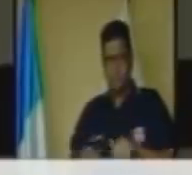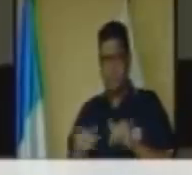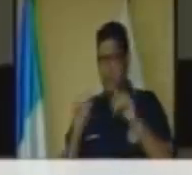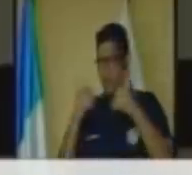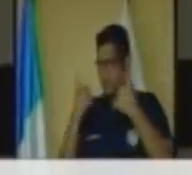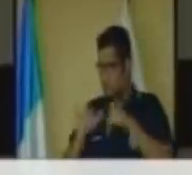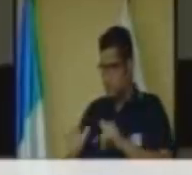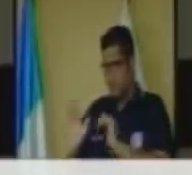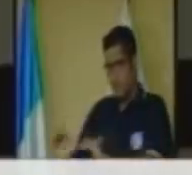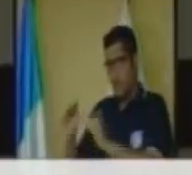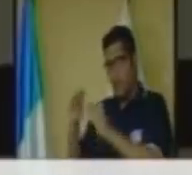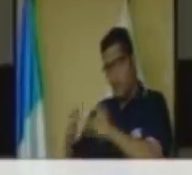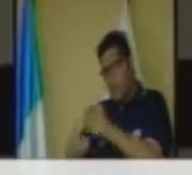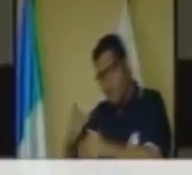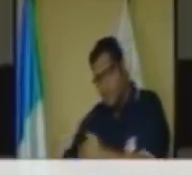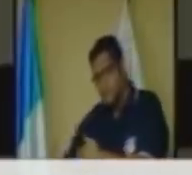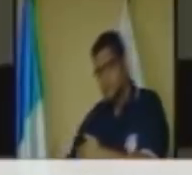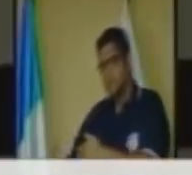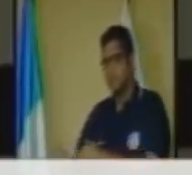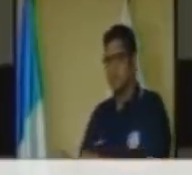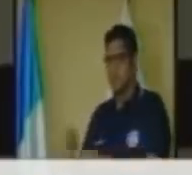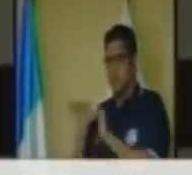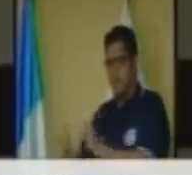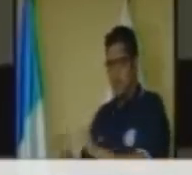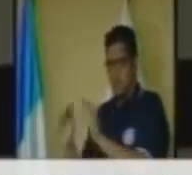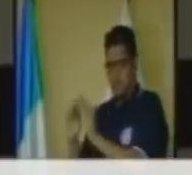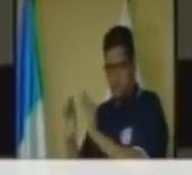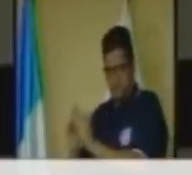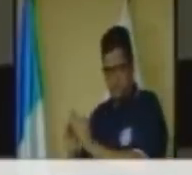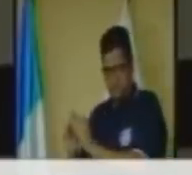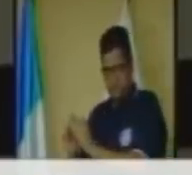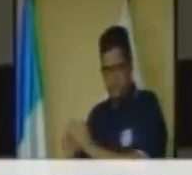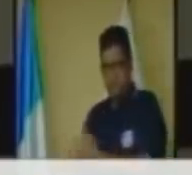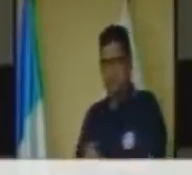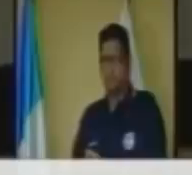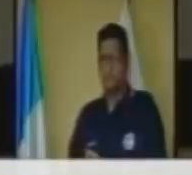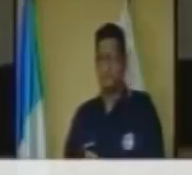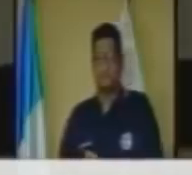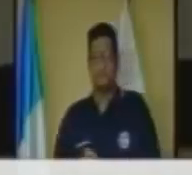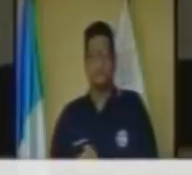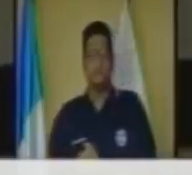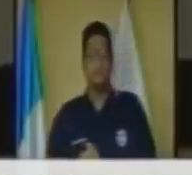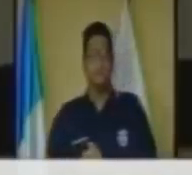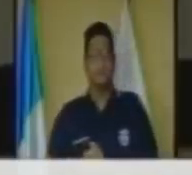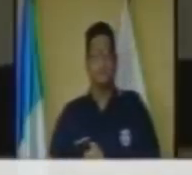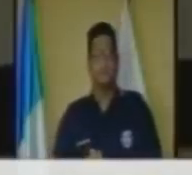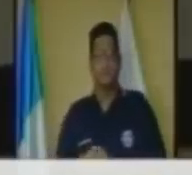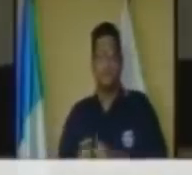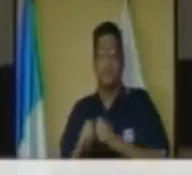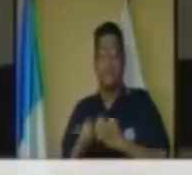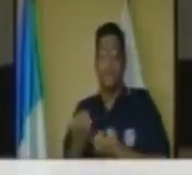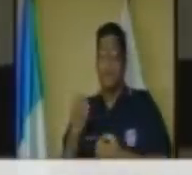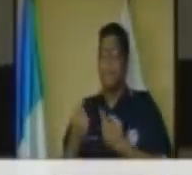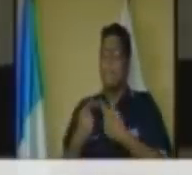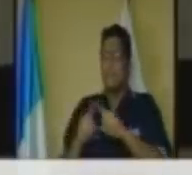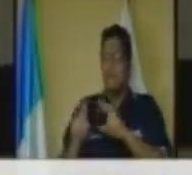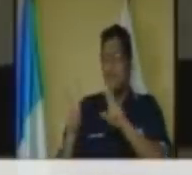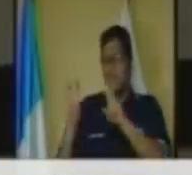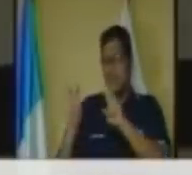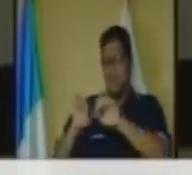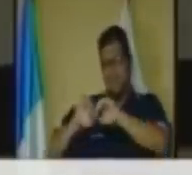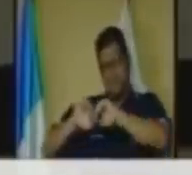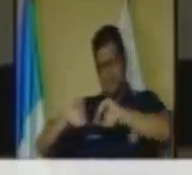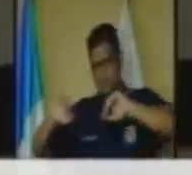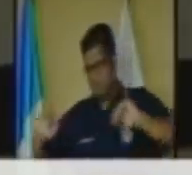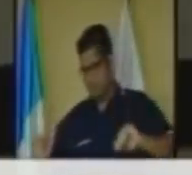cuarentena en Villanueva. Sin embargo, ese es un caso muy aparte al caso que luego se confirma positivo, que es el